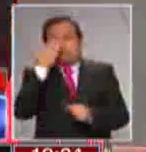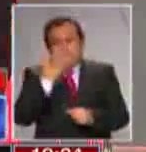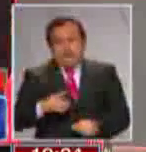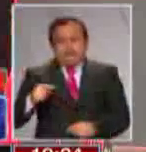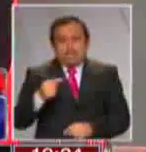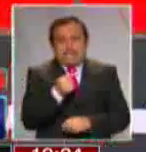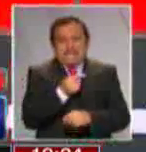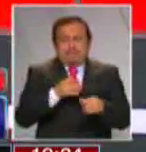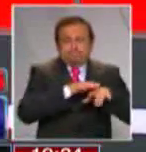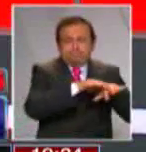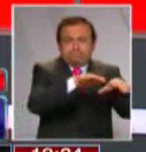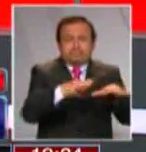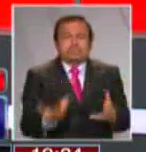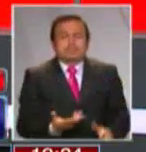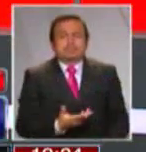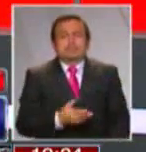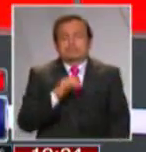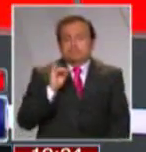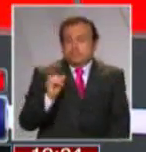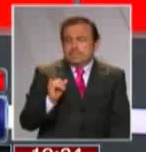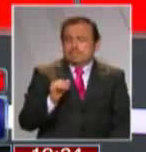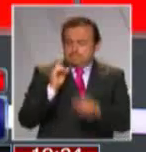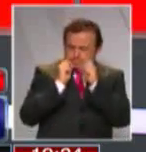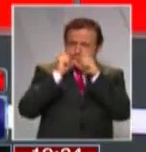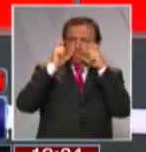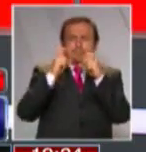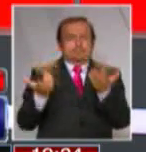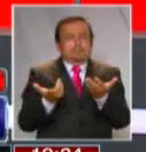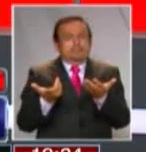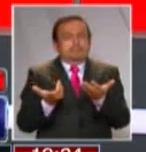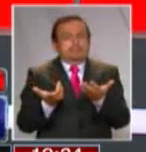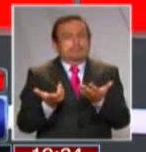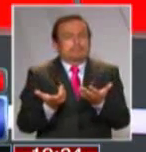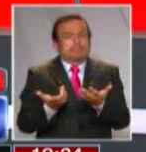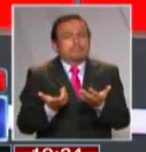una fuente de contaminación. Exactamente, porque más que llama la atención, se echa de menos